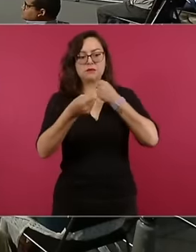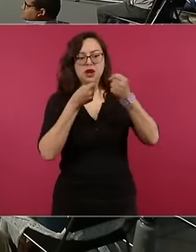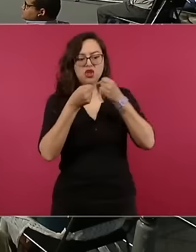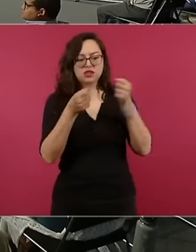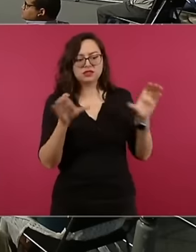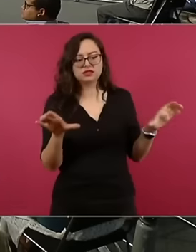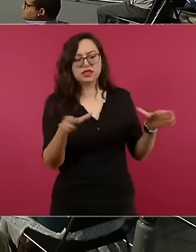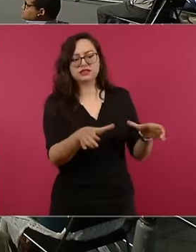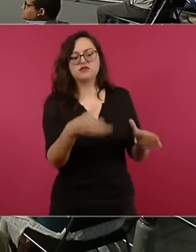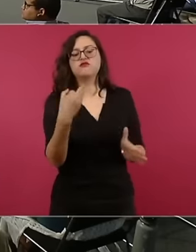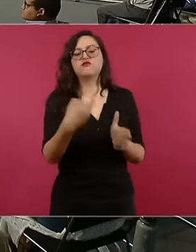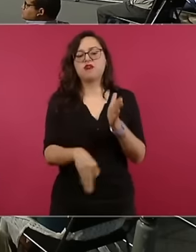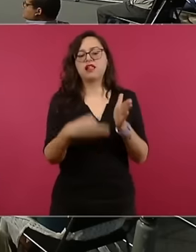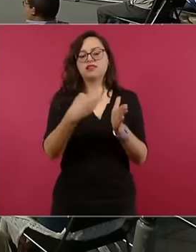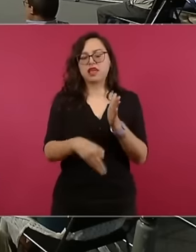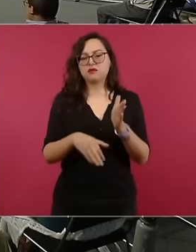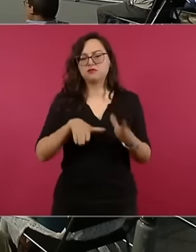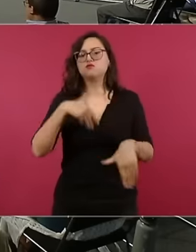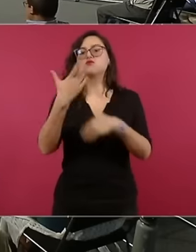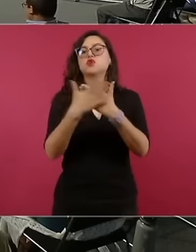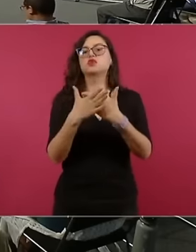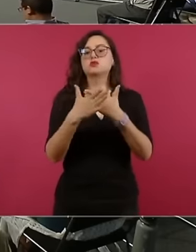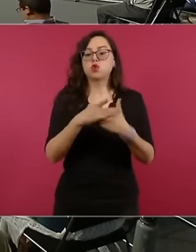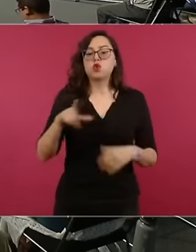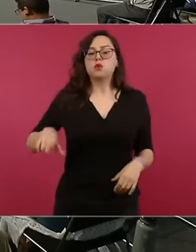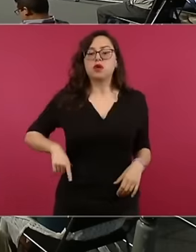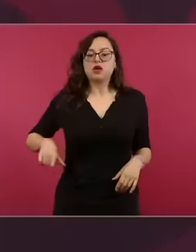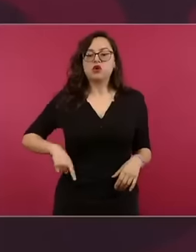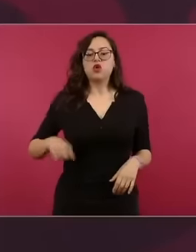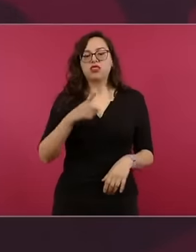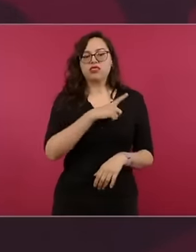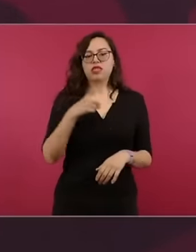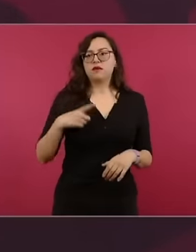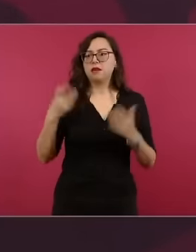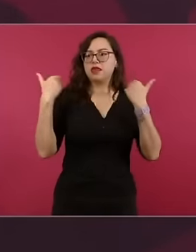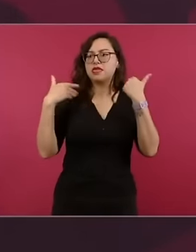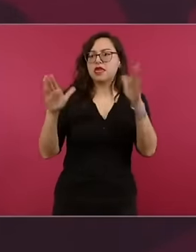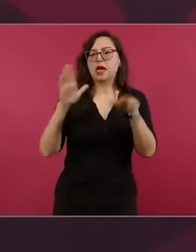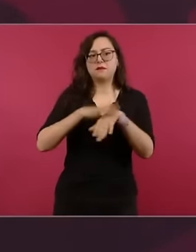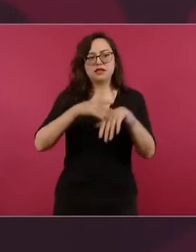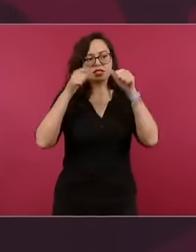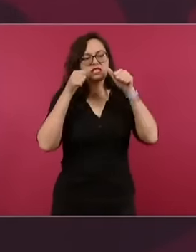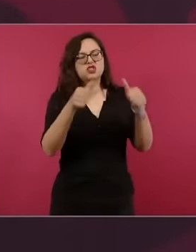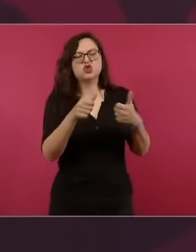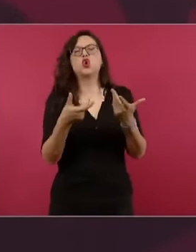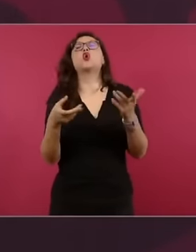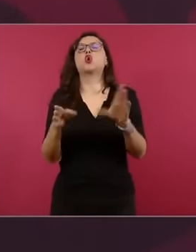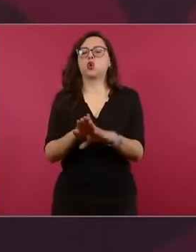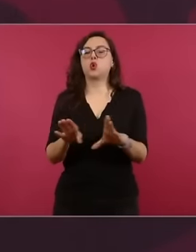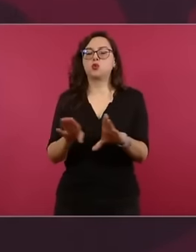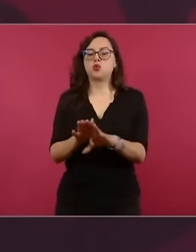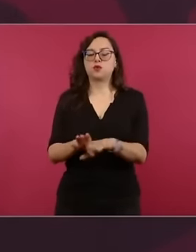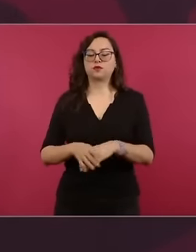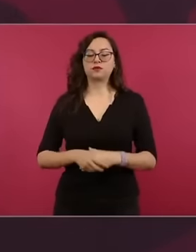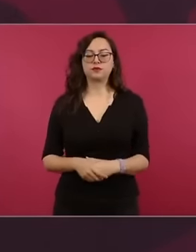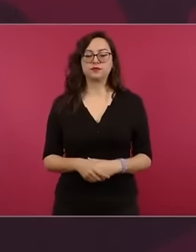sector para la siguiente administración? Pues yo creo que se tiene que seguir